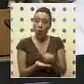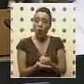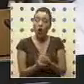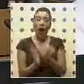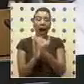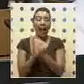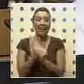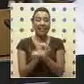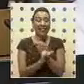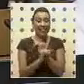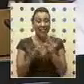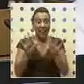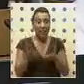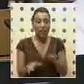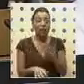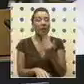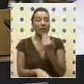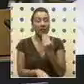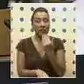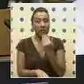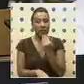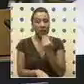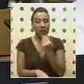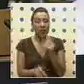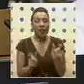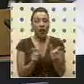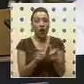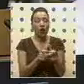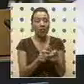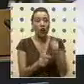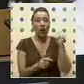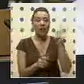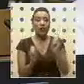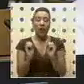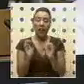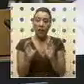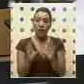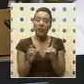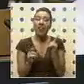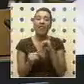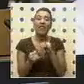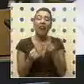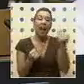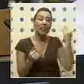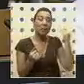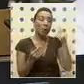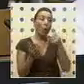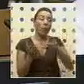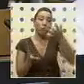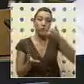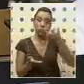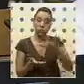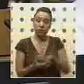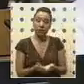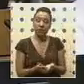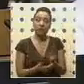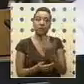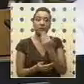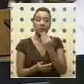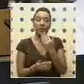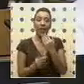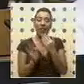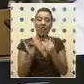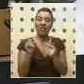los antecedentes del informe, sino también aquellos del Consejo Nacional de Educación, últimamente expuestos, también